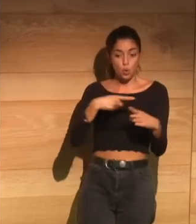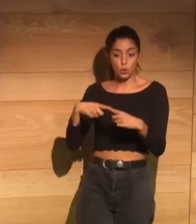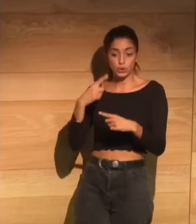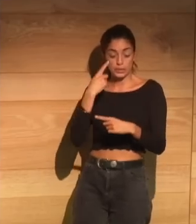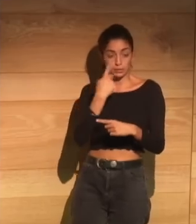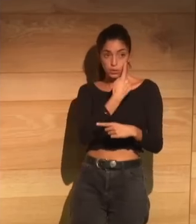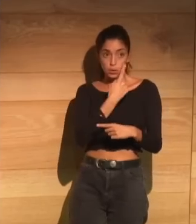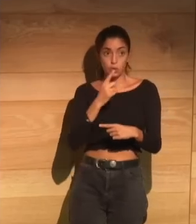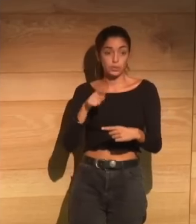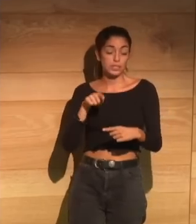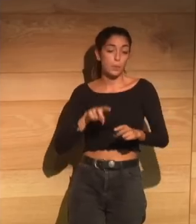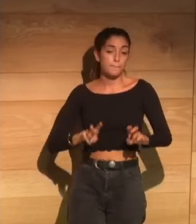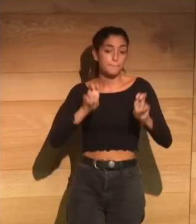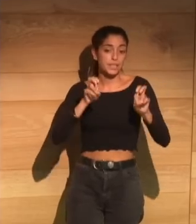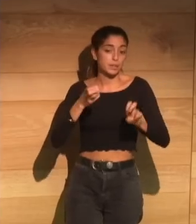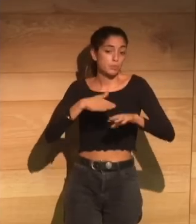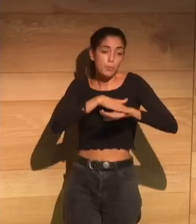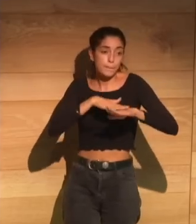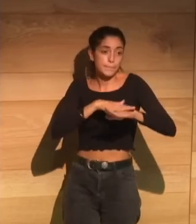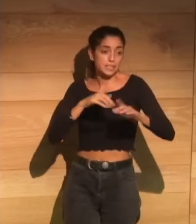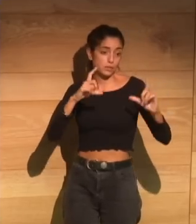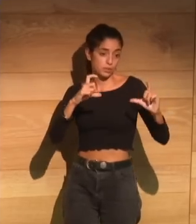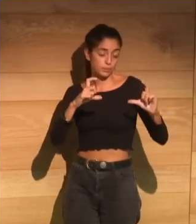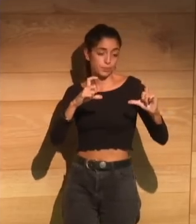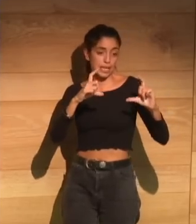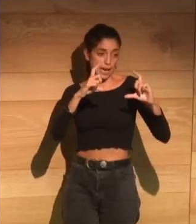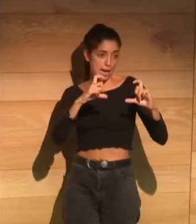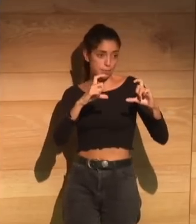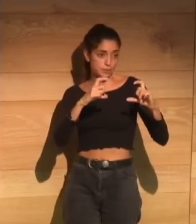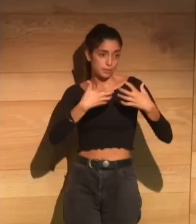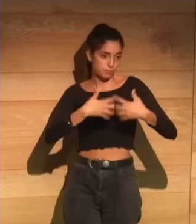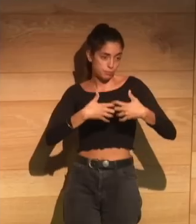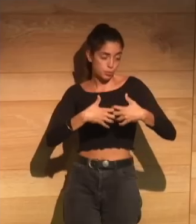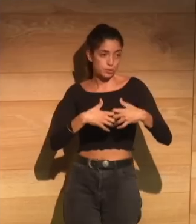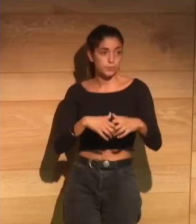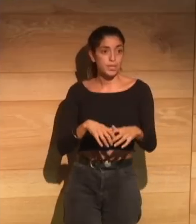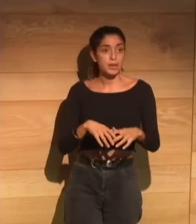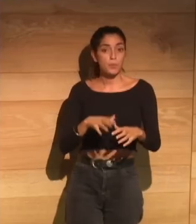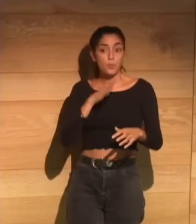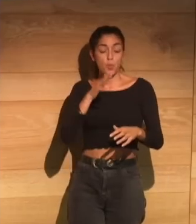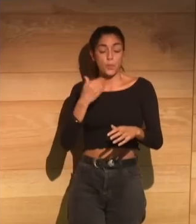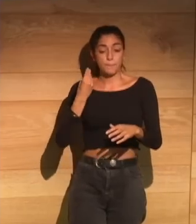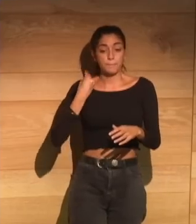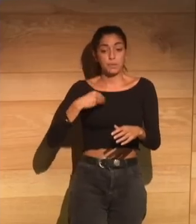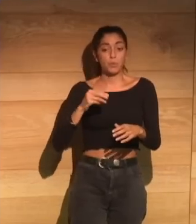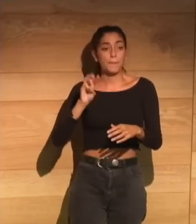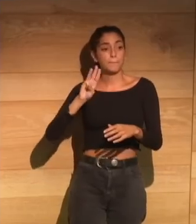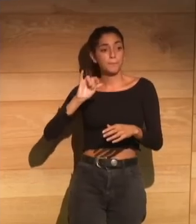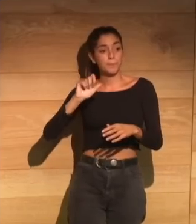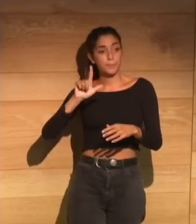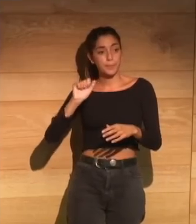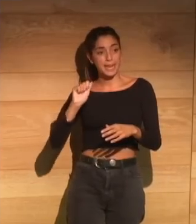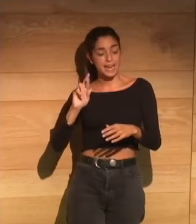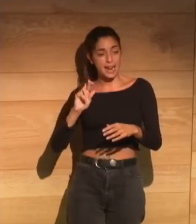básicos de una cámara que no son sino intentos de aproximarse al ojo humano, porque si nosotros estamos viendo el pilar de Zaragoza dentro de la cámara oscura, que parece